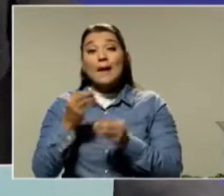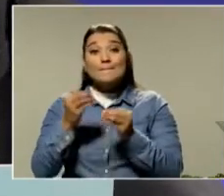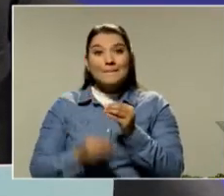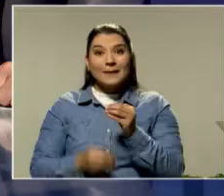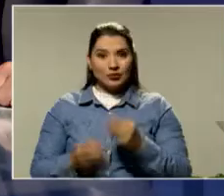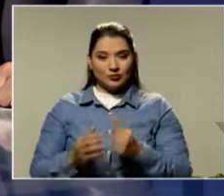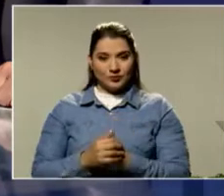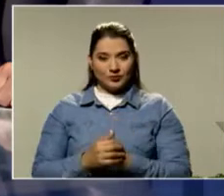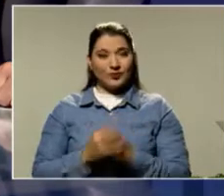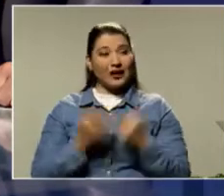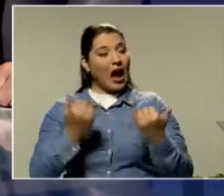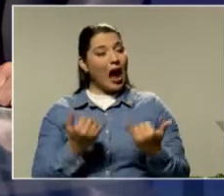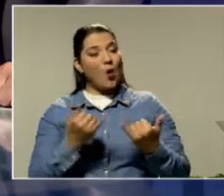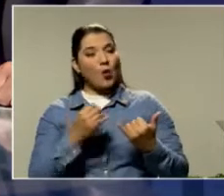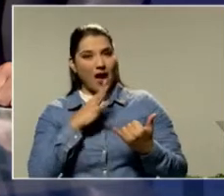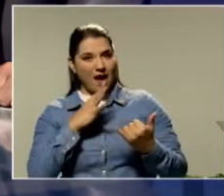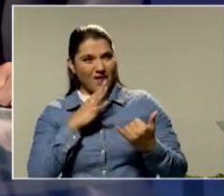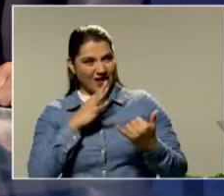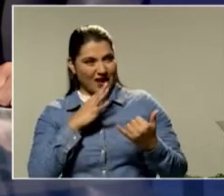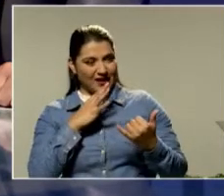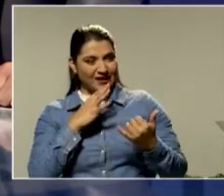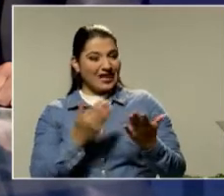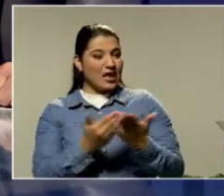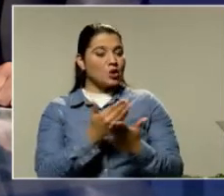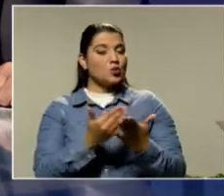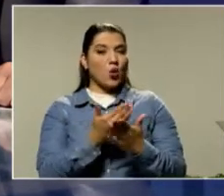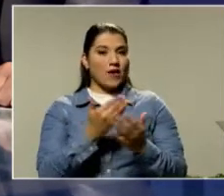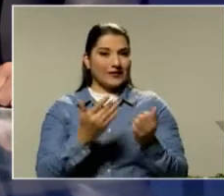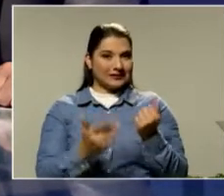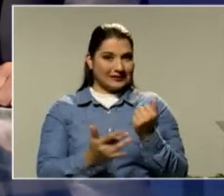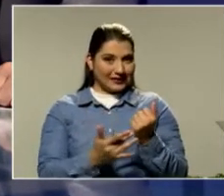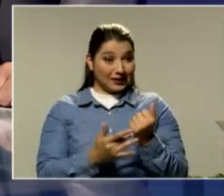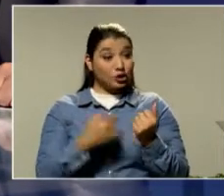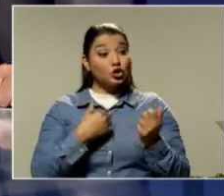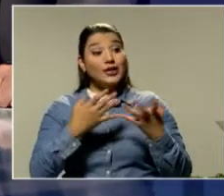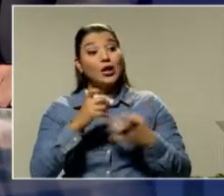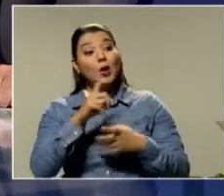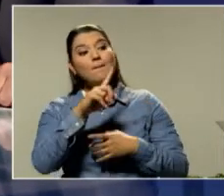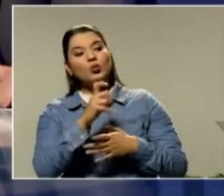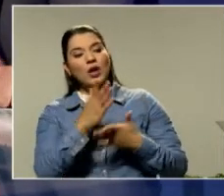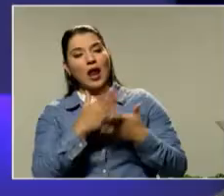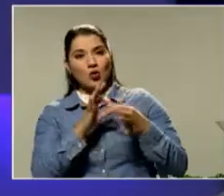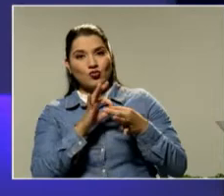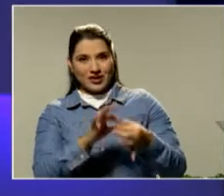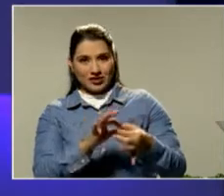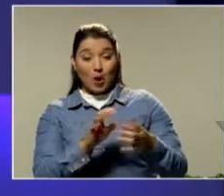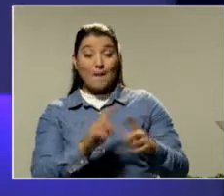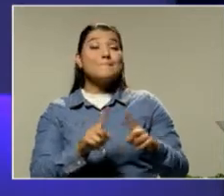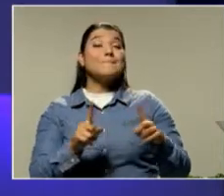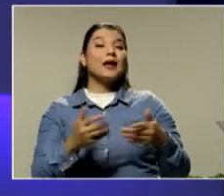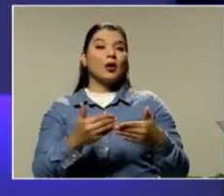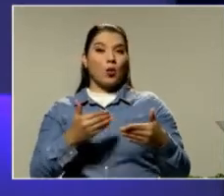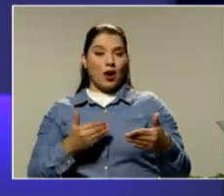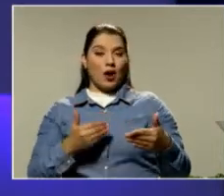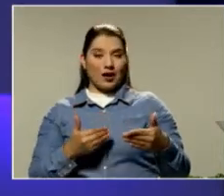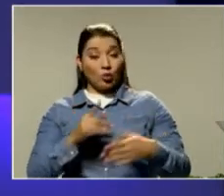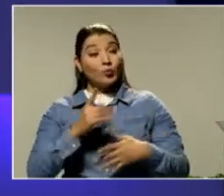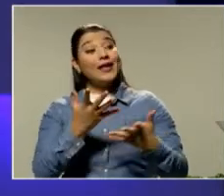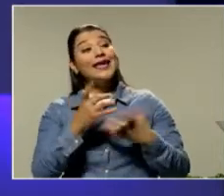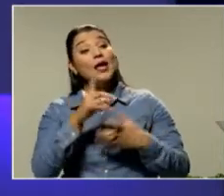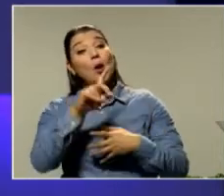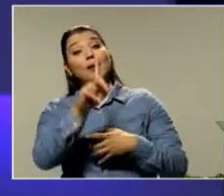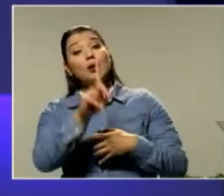Ahora vamos a conversar de eso, de las nuevas moléculas. Le voy a hacer una pregunta sobre eso. Quería antes preguntarle, la Unión Europea